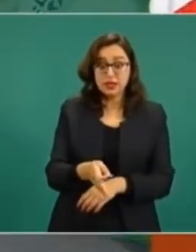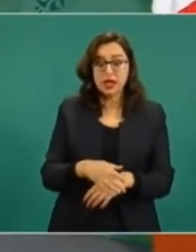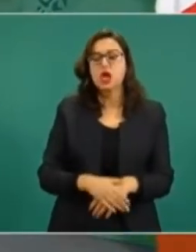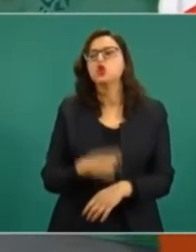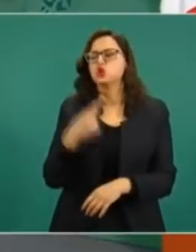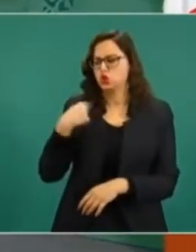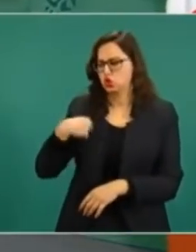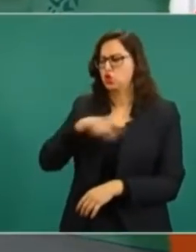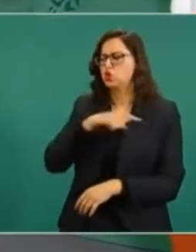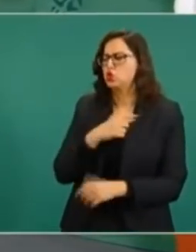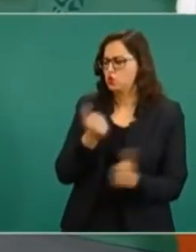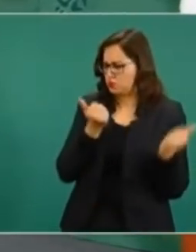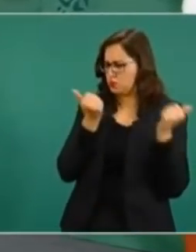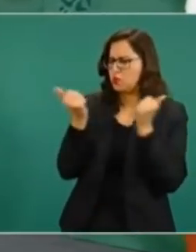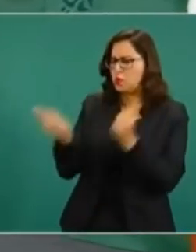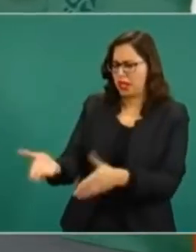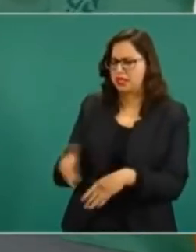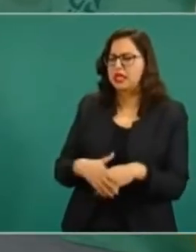equipos.